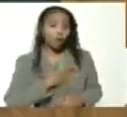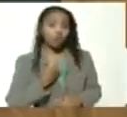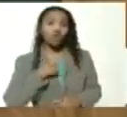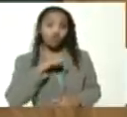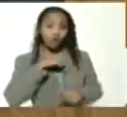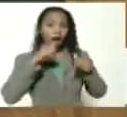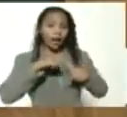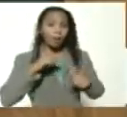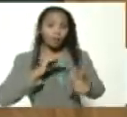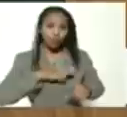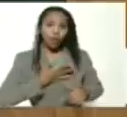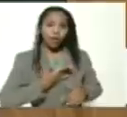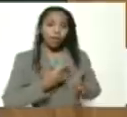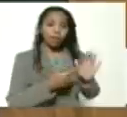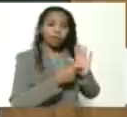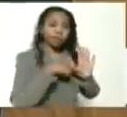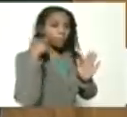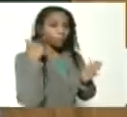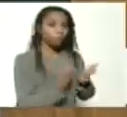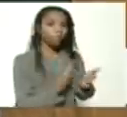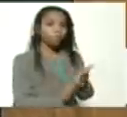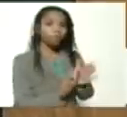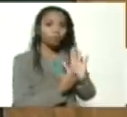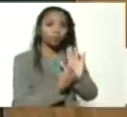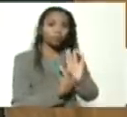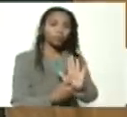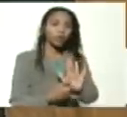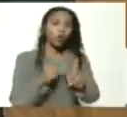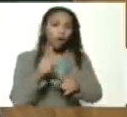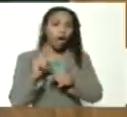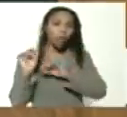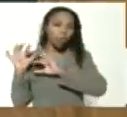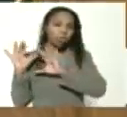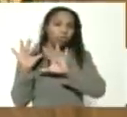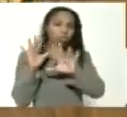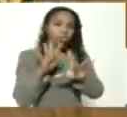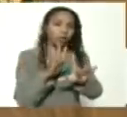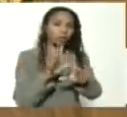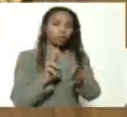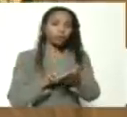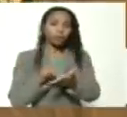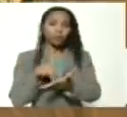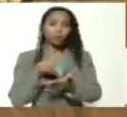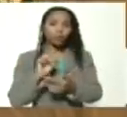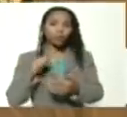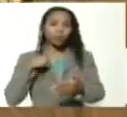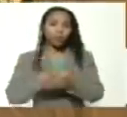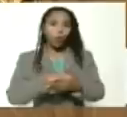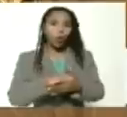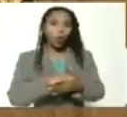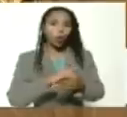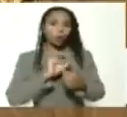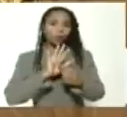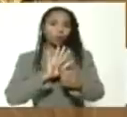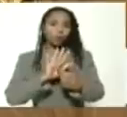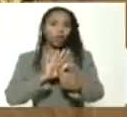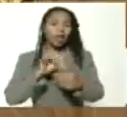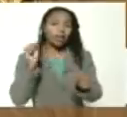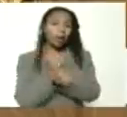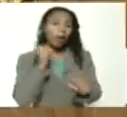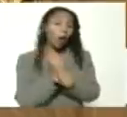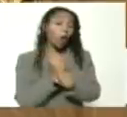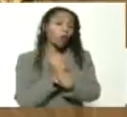demostrar en medio de una avalancha insurreccional, sediciosa, golpista, la labor del